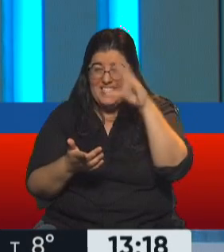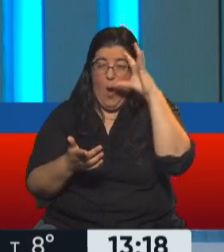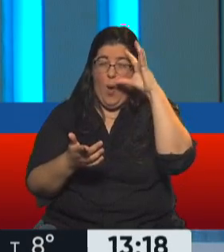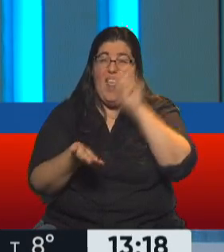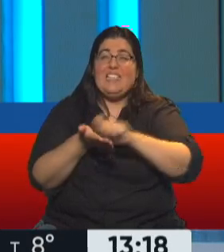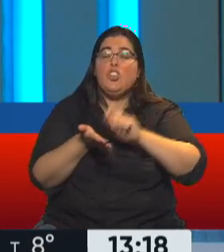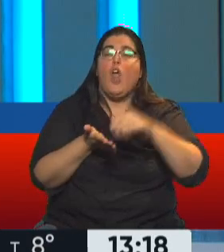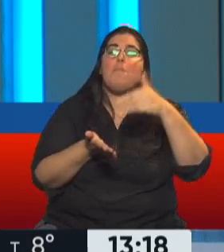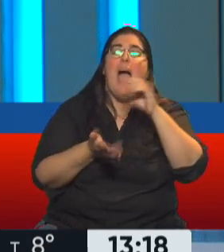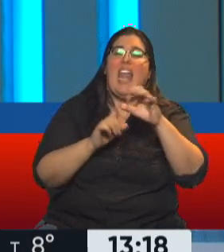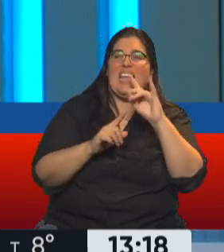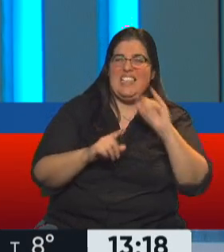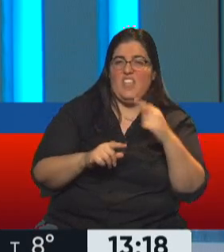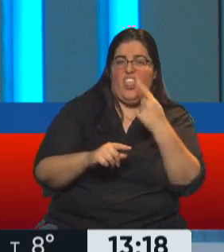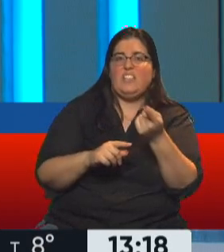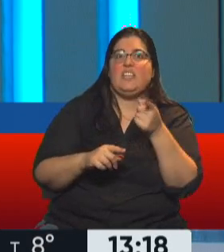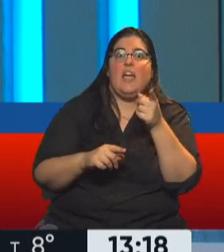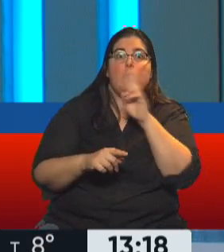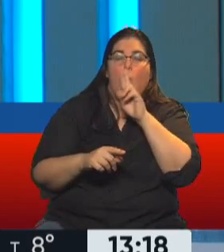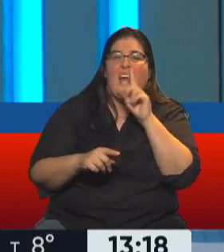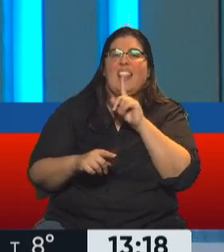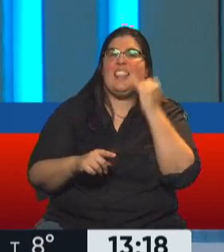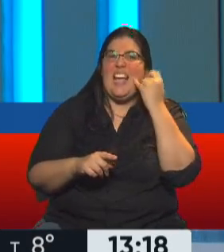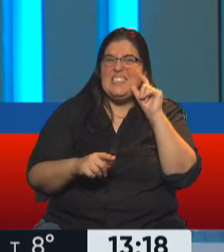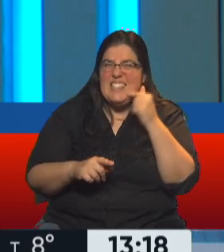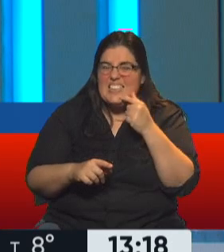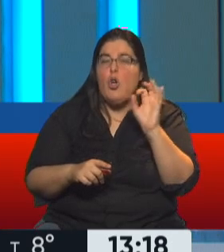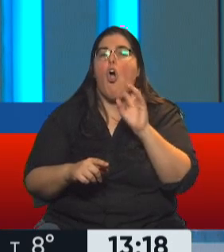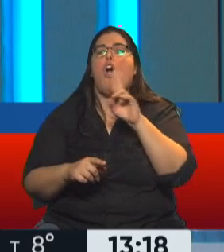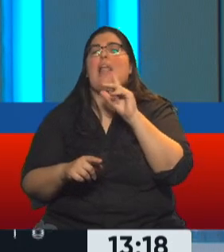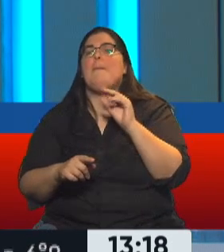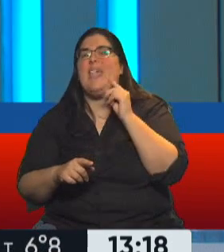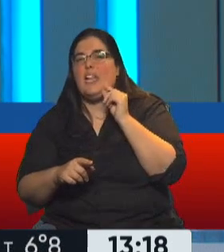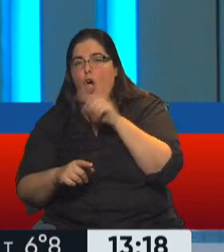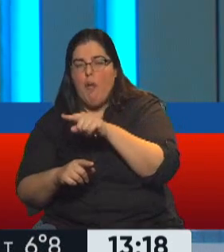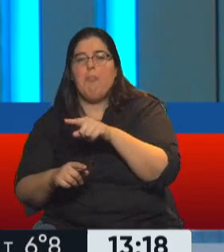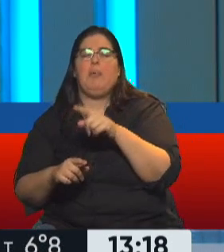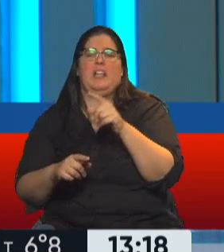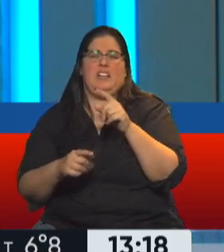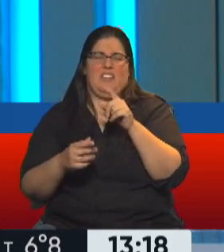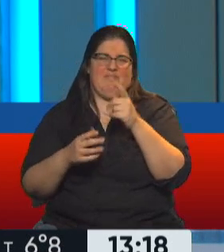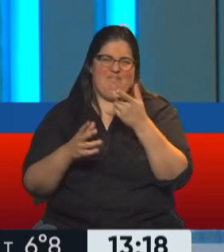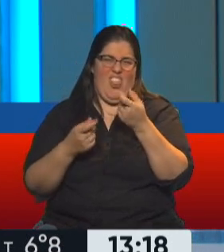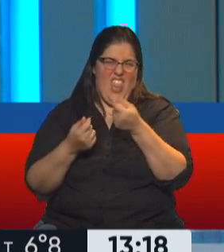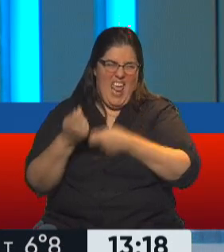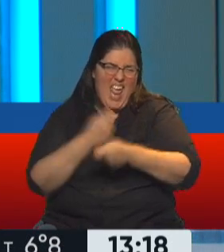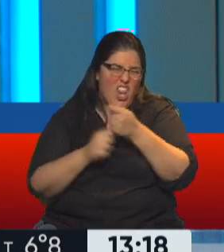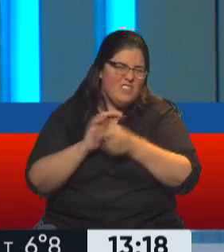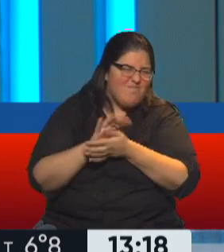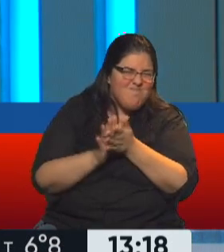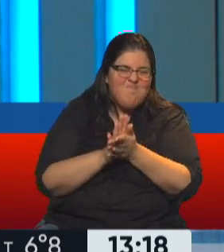Márquez, que Dora María Telles sea lavadora de dinero, a mí, o Sergio Ramírez, me cuesta pensarlo. Me parece que